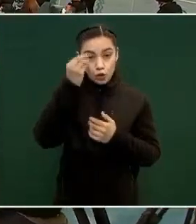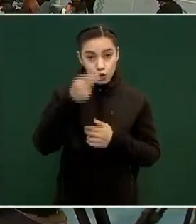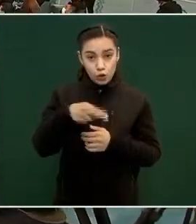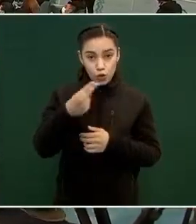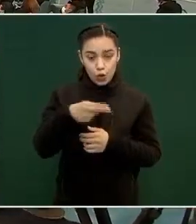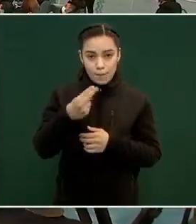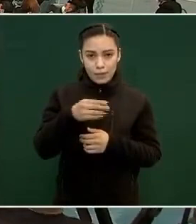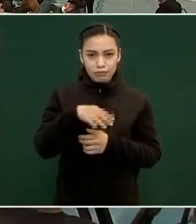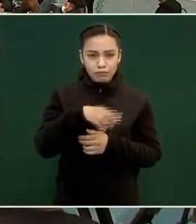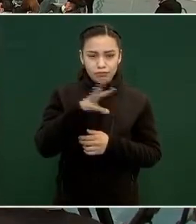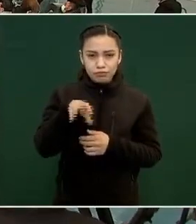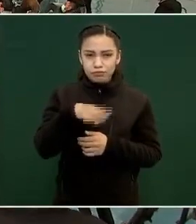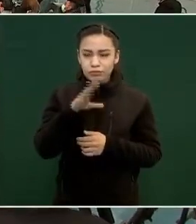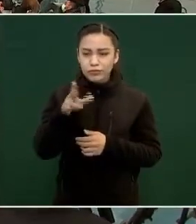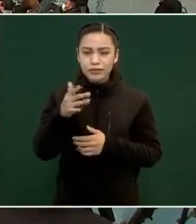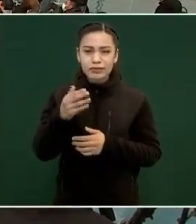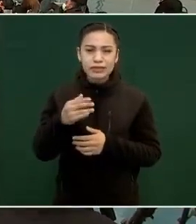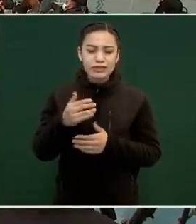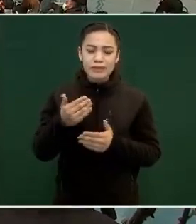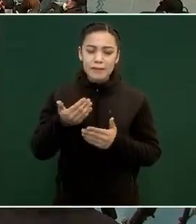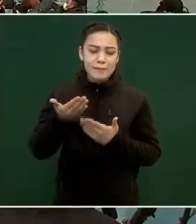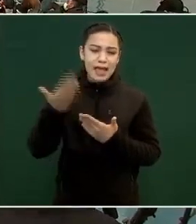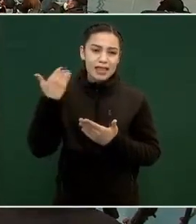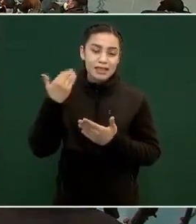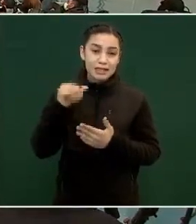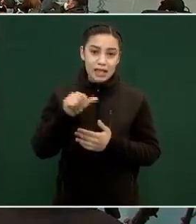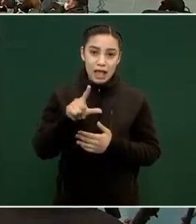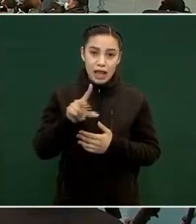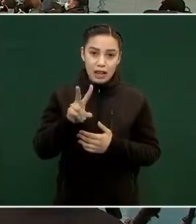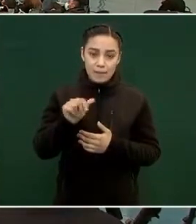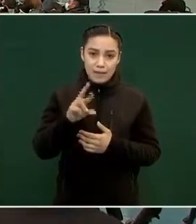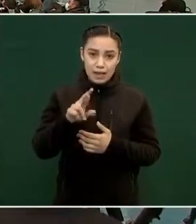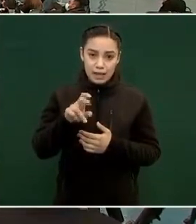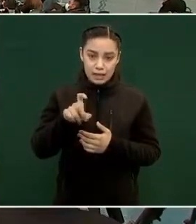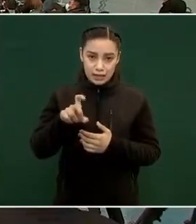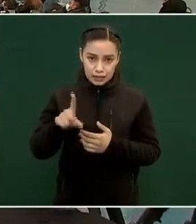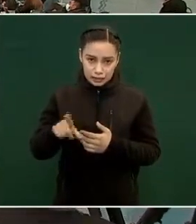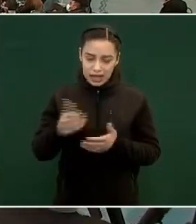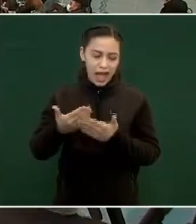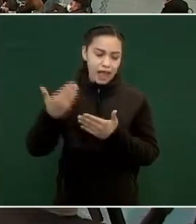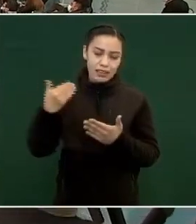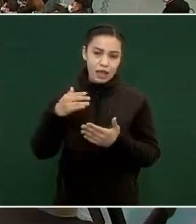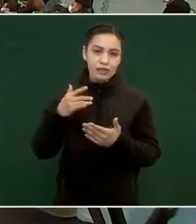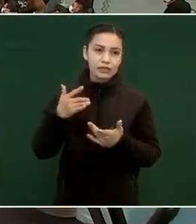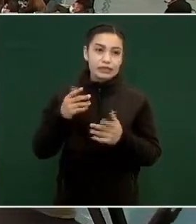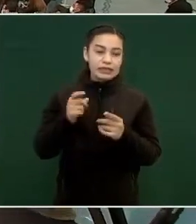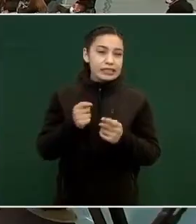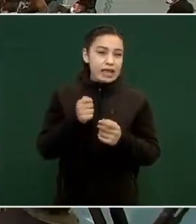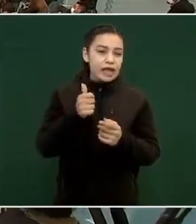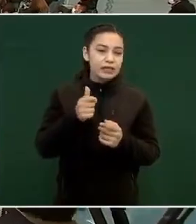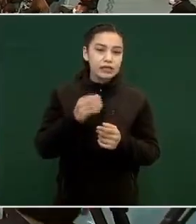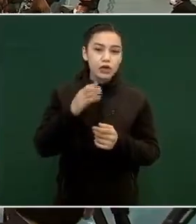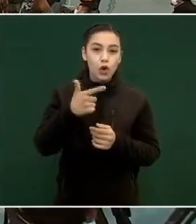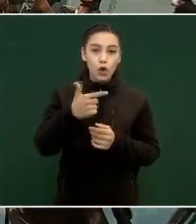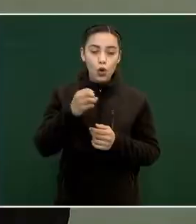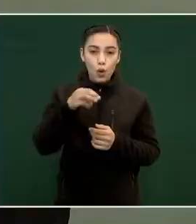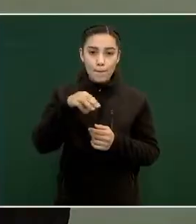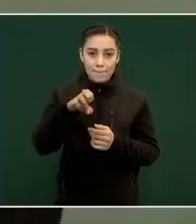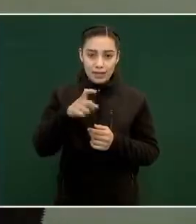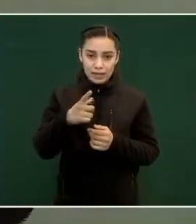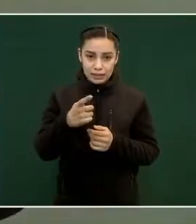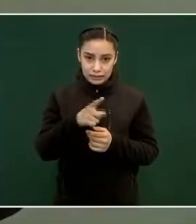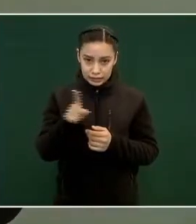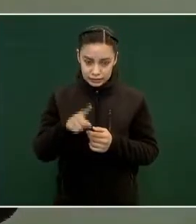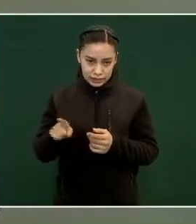no, atrás de Luis H. Álvarez, casi como Gómez Morín, que fue era fundador, fue fundador del